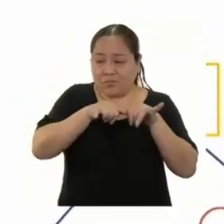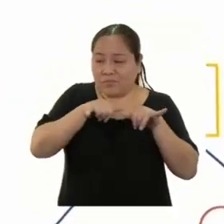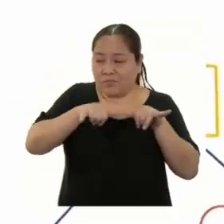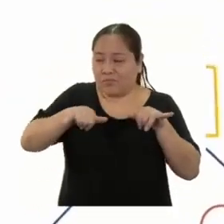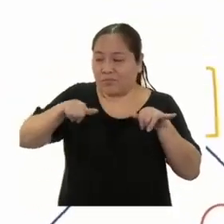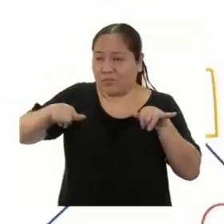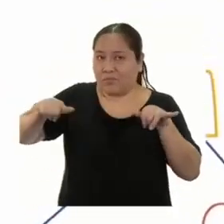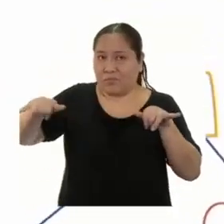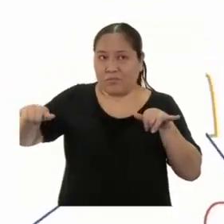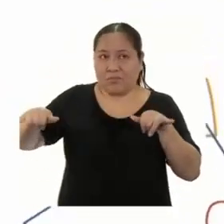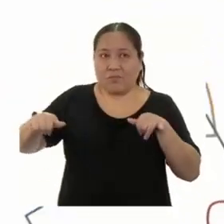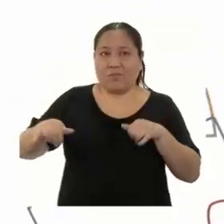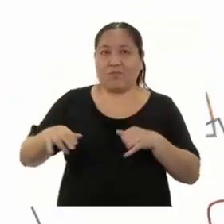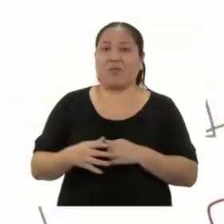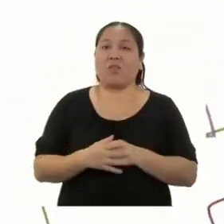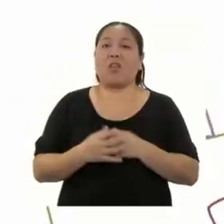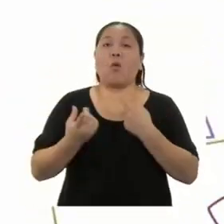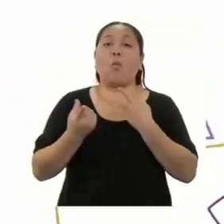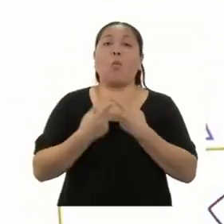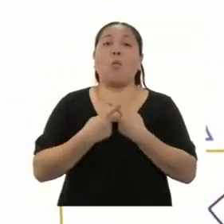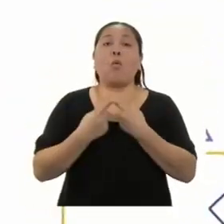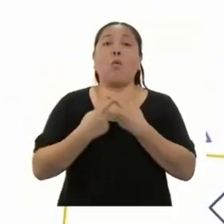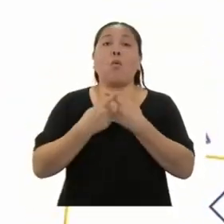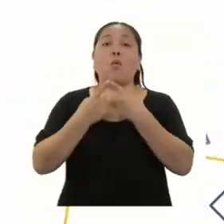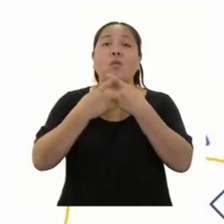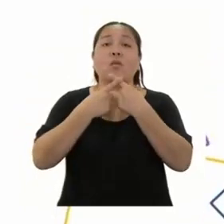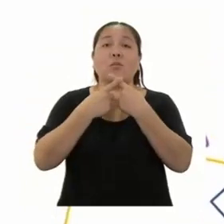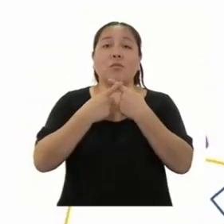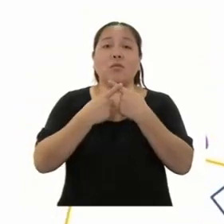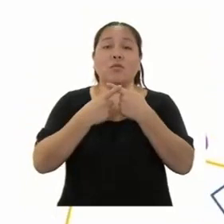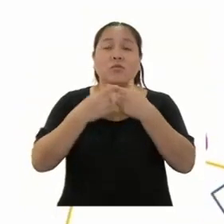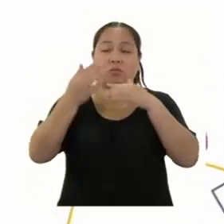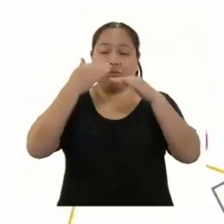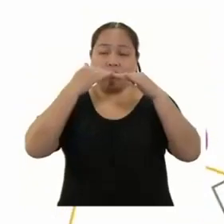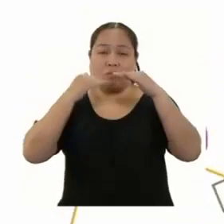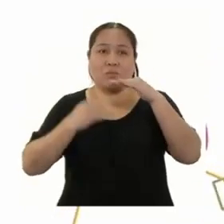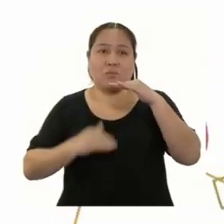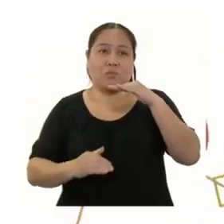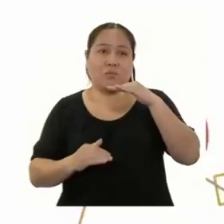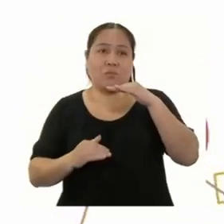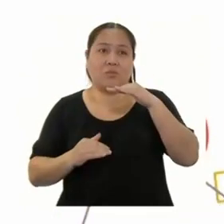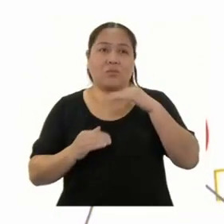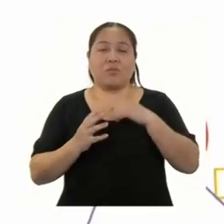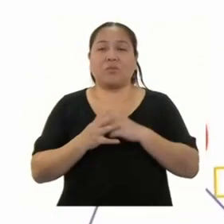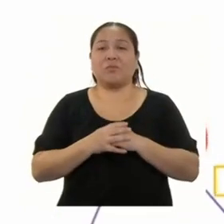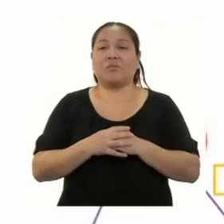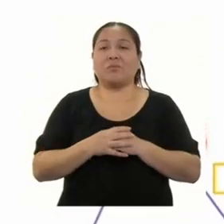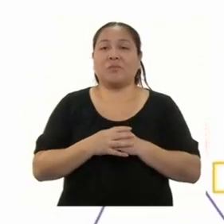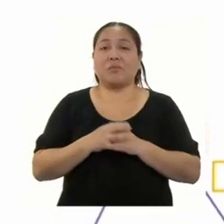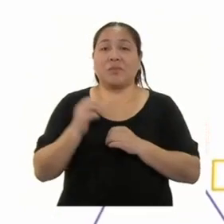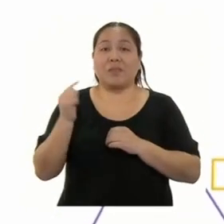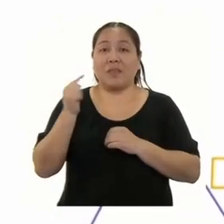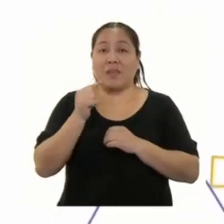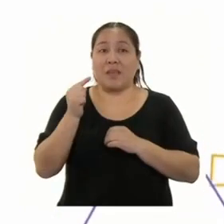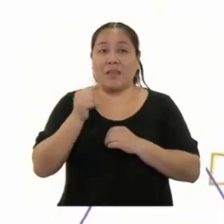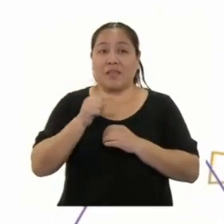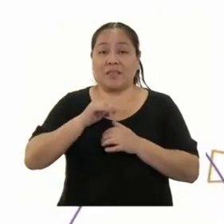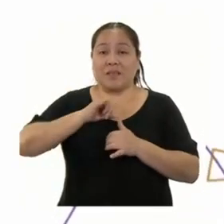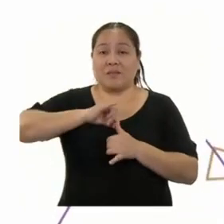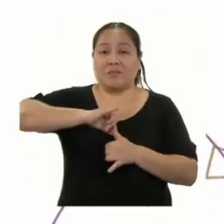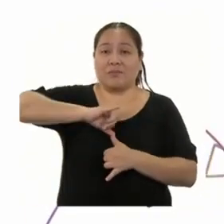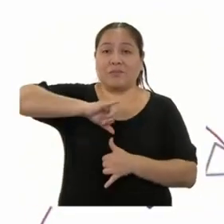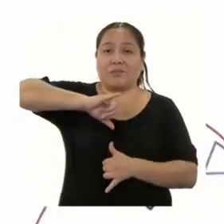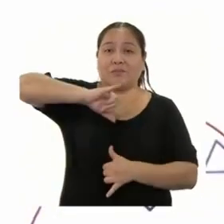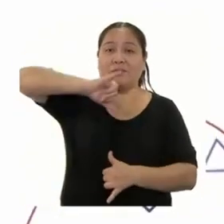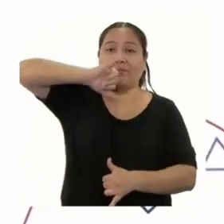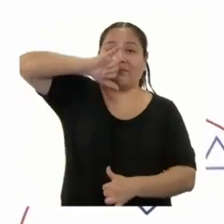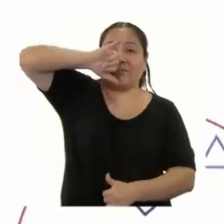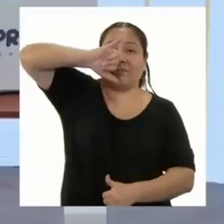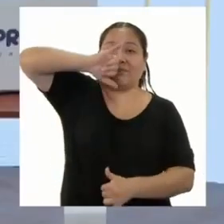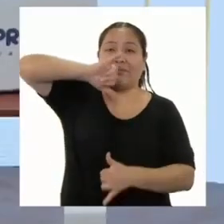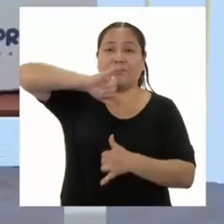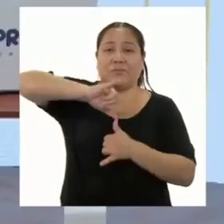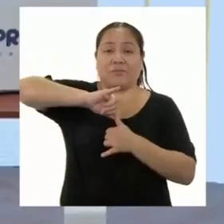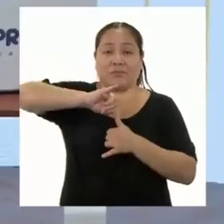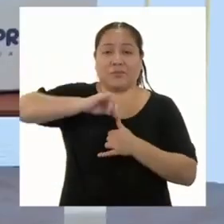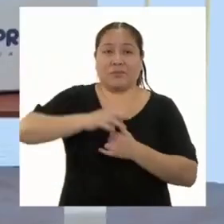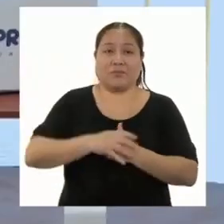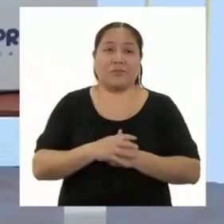en el cual los múltiplos y los submúltiplos de una unidad de esta medida están relacionadas entre